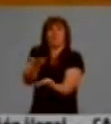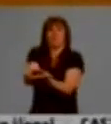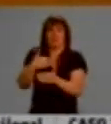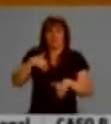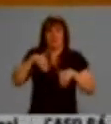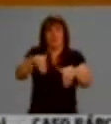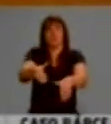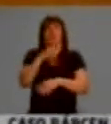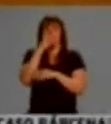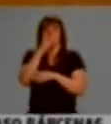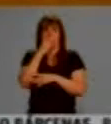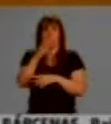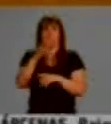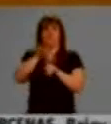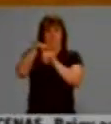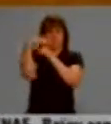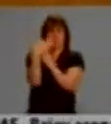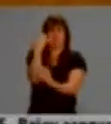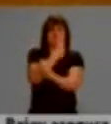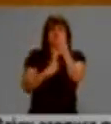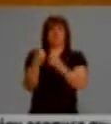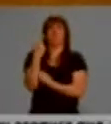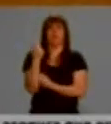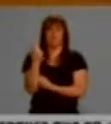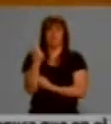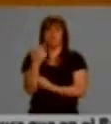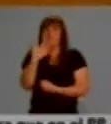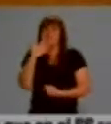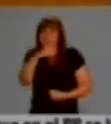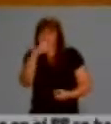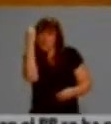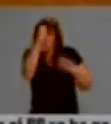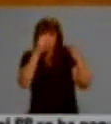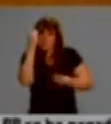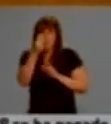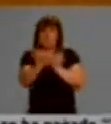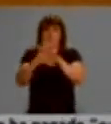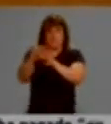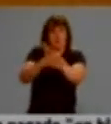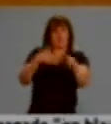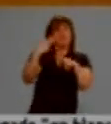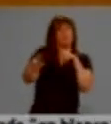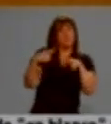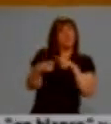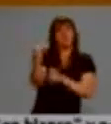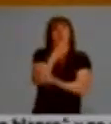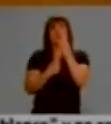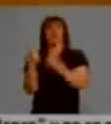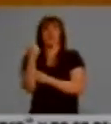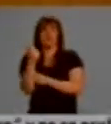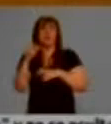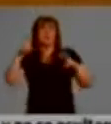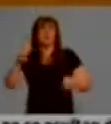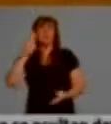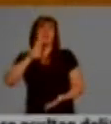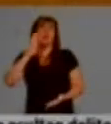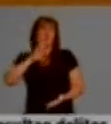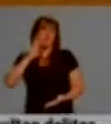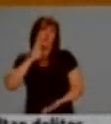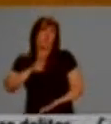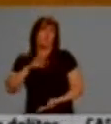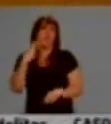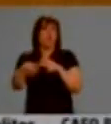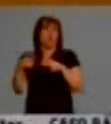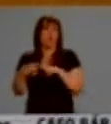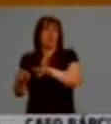situación económica. Si usted cree que es posible hablar de política y economía sin afrontar la corrupción política, está